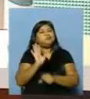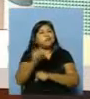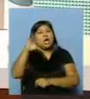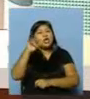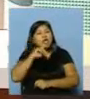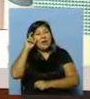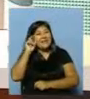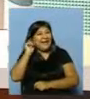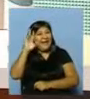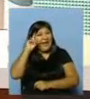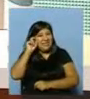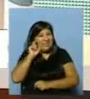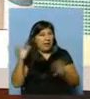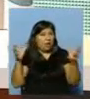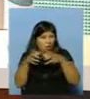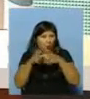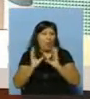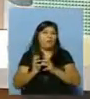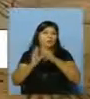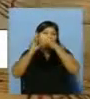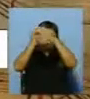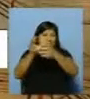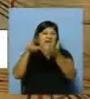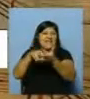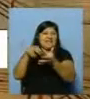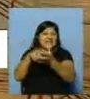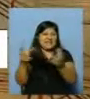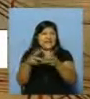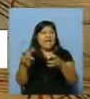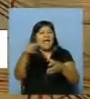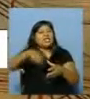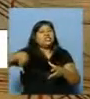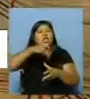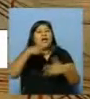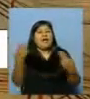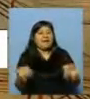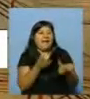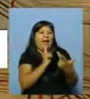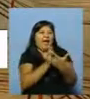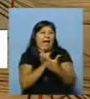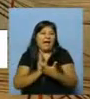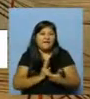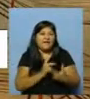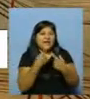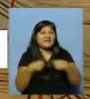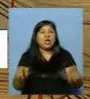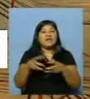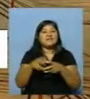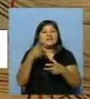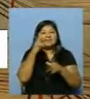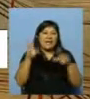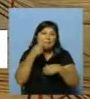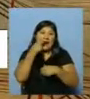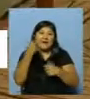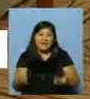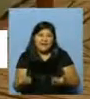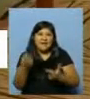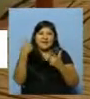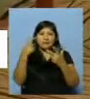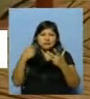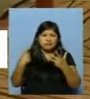salteño, se intentará avanzar en el diálogo por la tarifa energética diferencial, entre otros temas